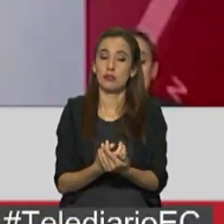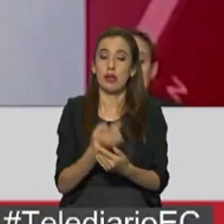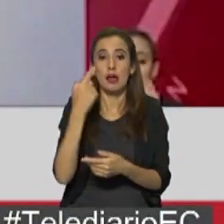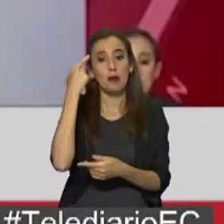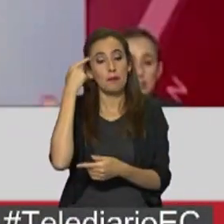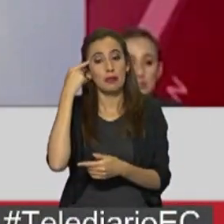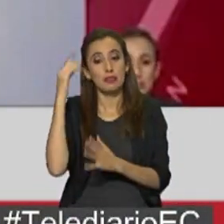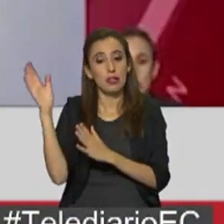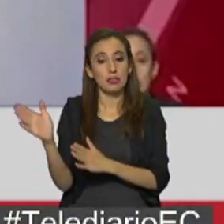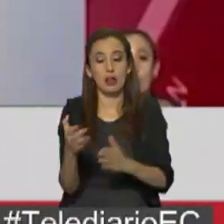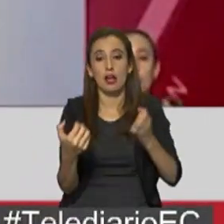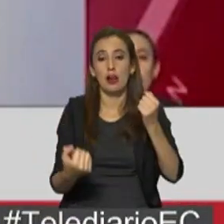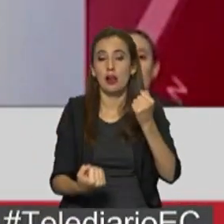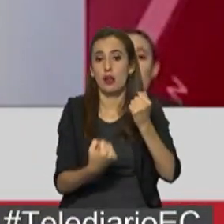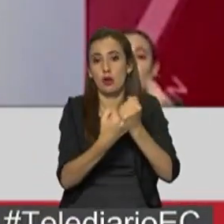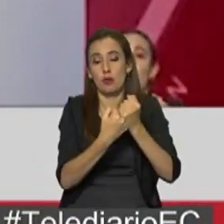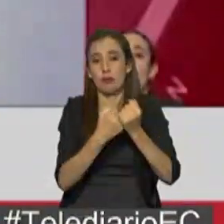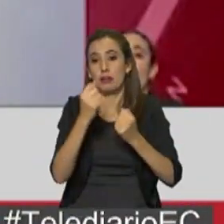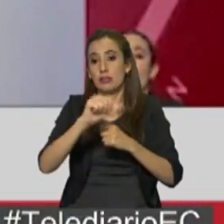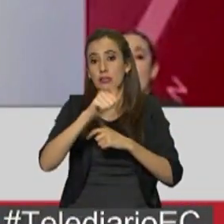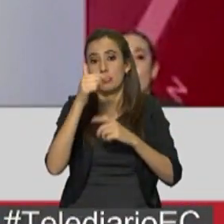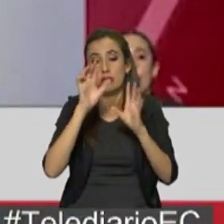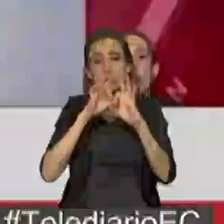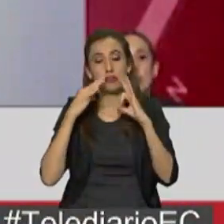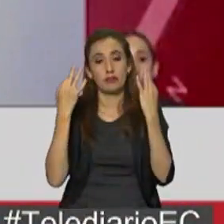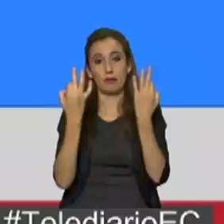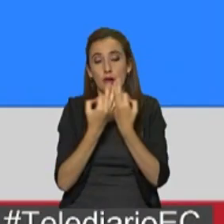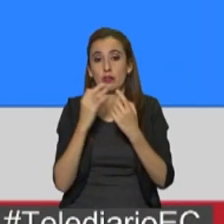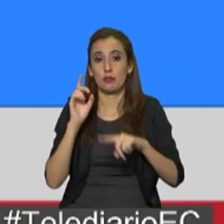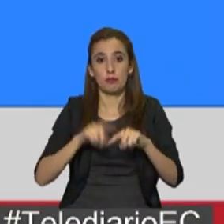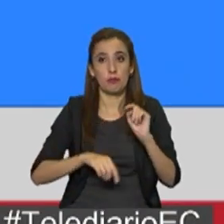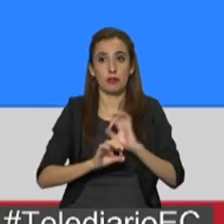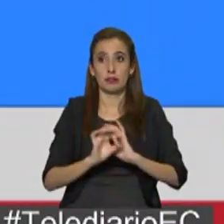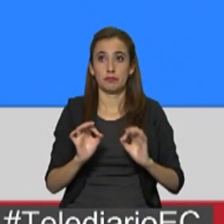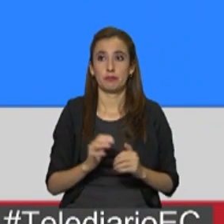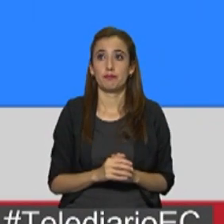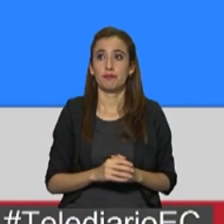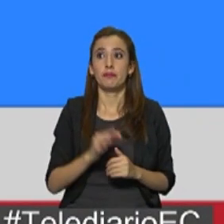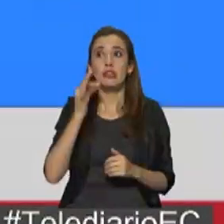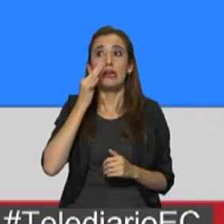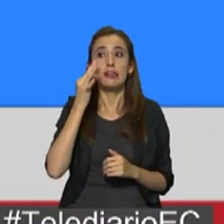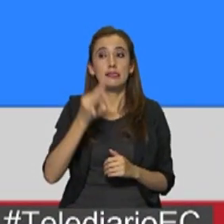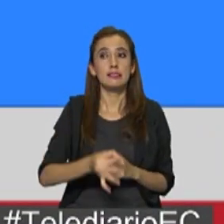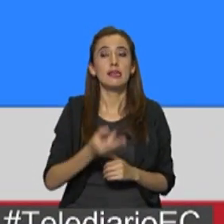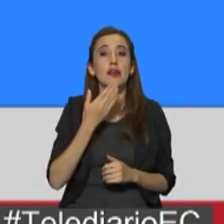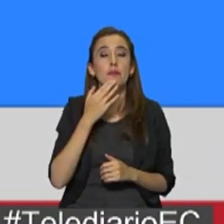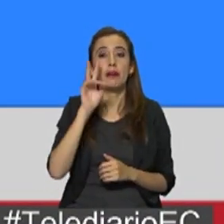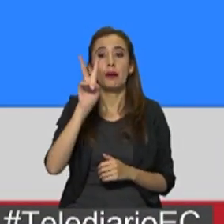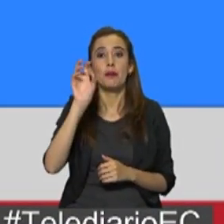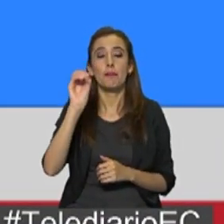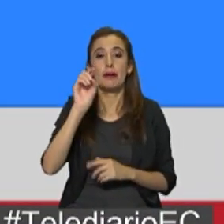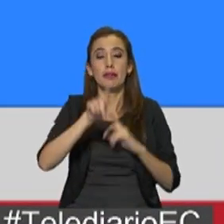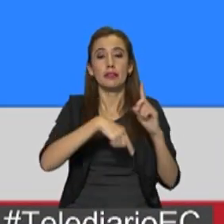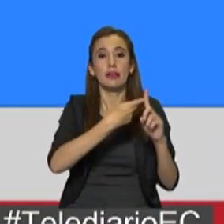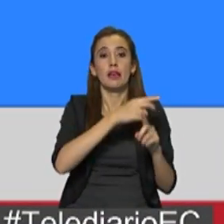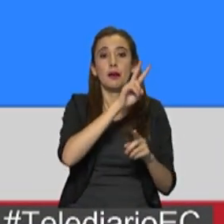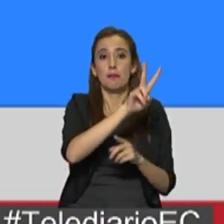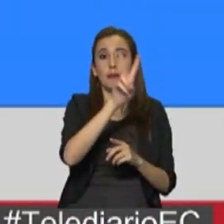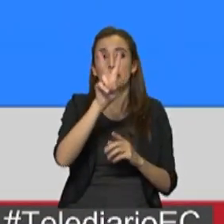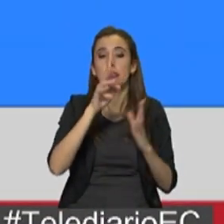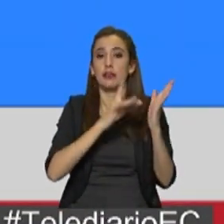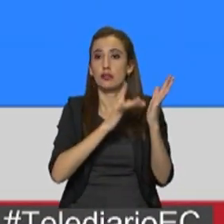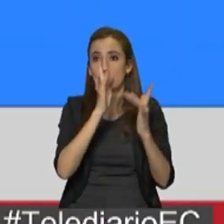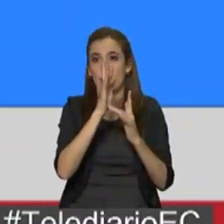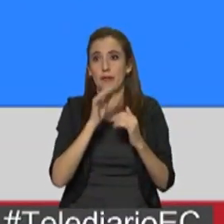apoyo de el resto de familias que no lo pueden hacer los exámenes remediales serán del 20 al 22 de abril de manera virtual